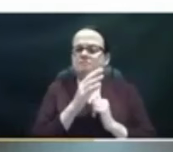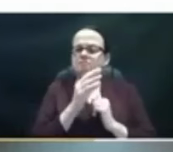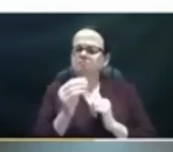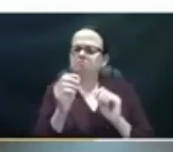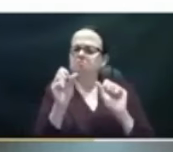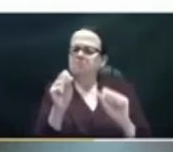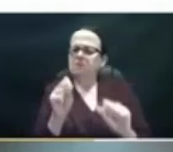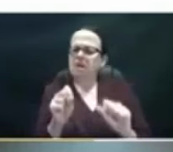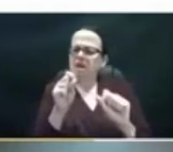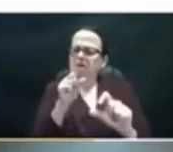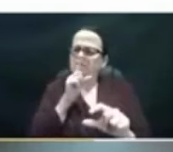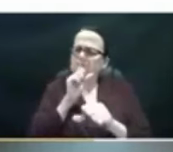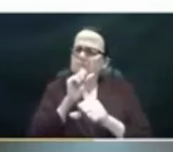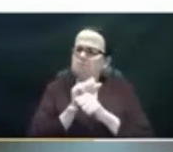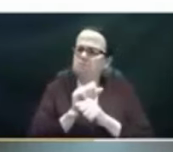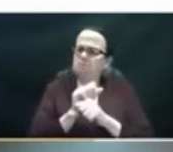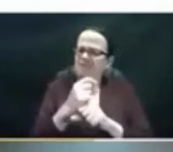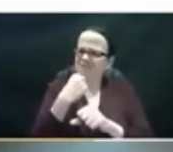nosotros.